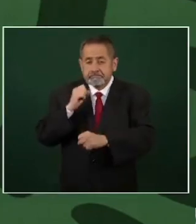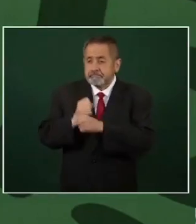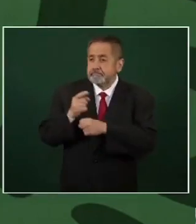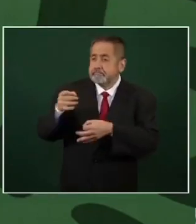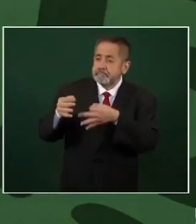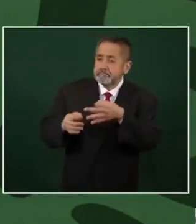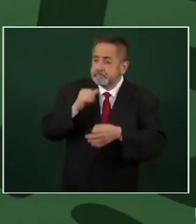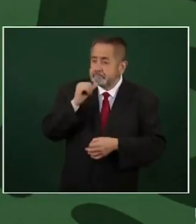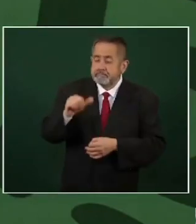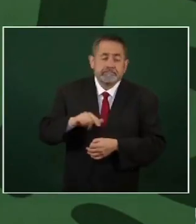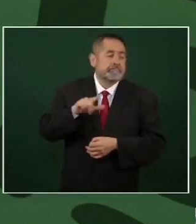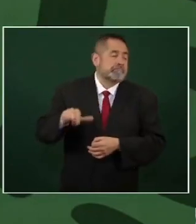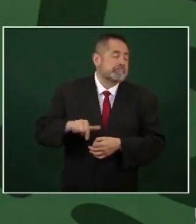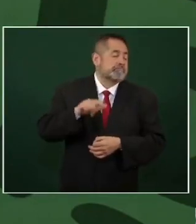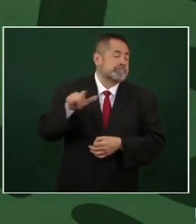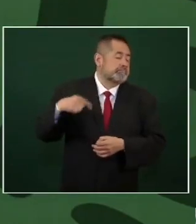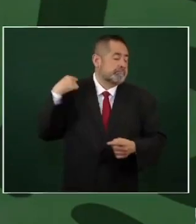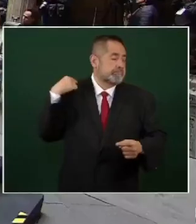Ahora